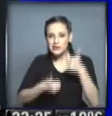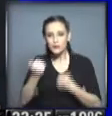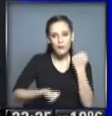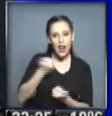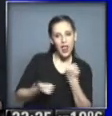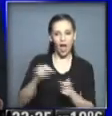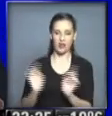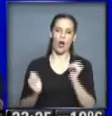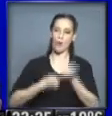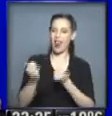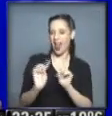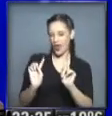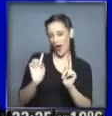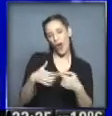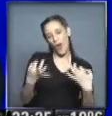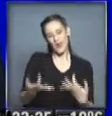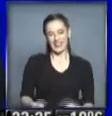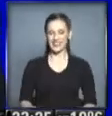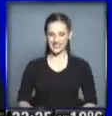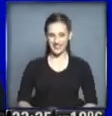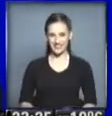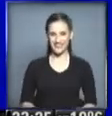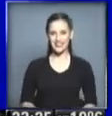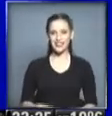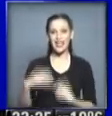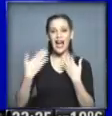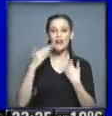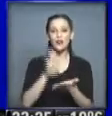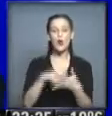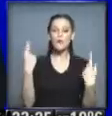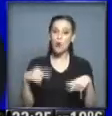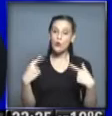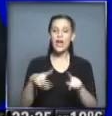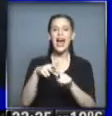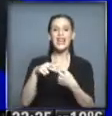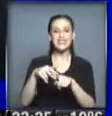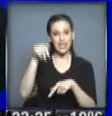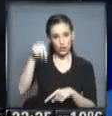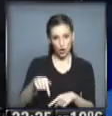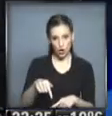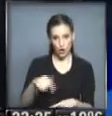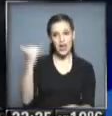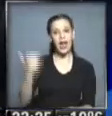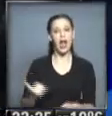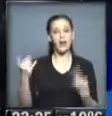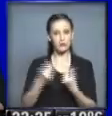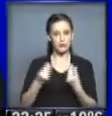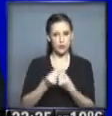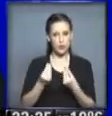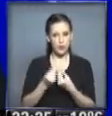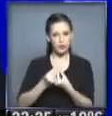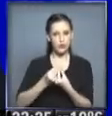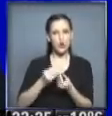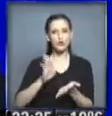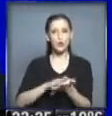complementación. Acá no hay pica, hay complementación solamente. Así es, te voy a hablar de música y tecnología. Ya ha habido, bueno, hay muchísimo en esta